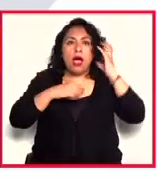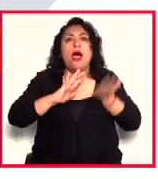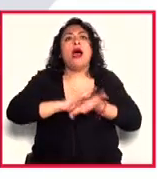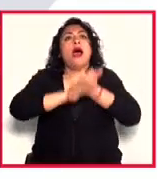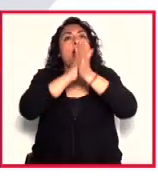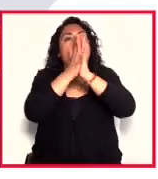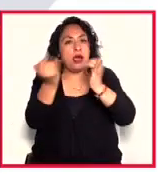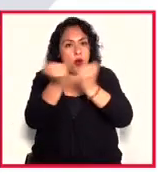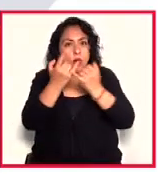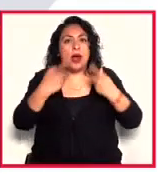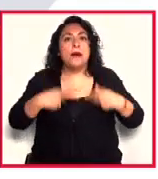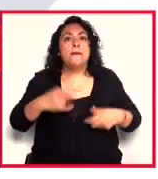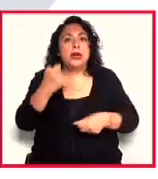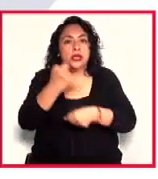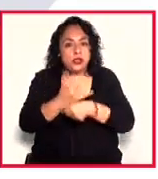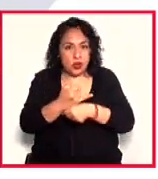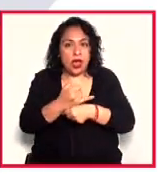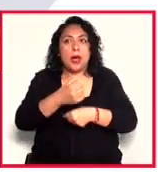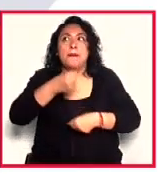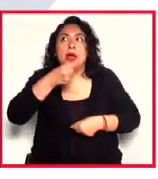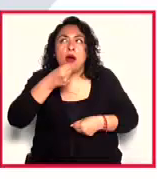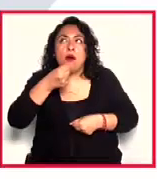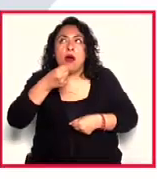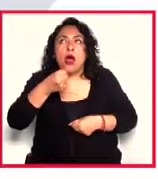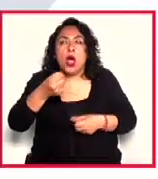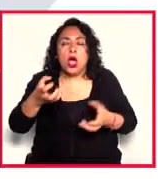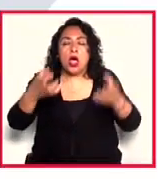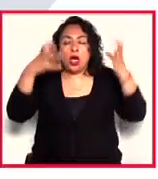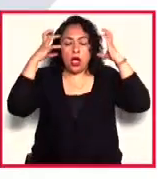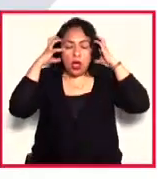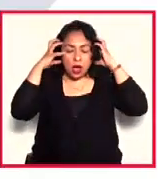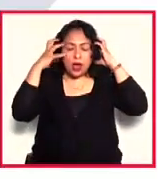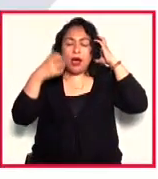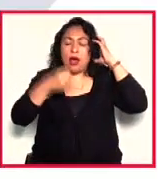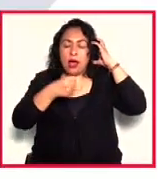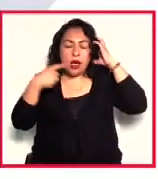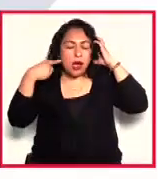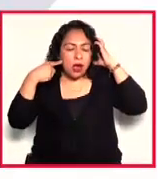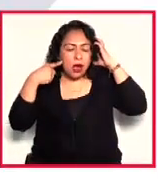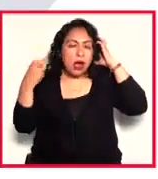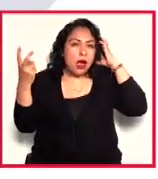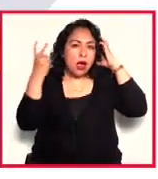personaje, serán ese micrófono, serán esos oídos a los que